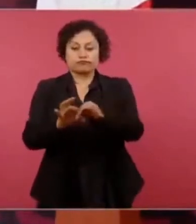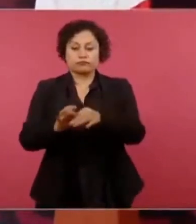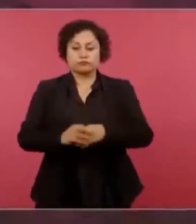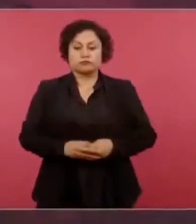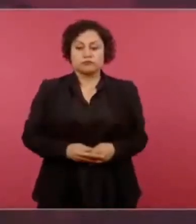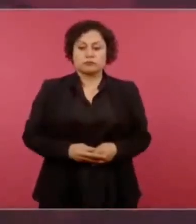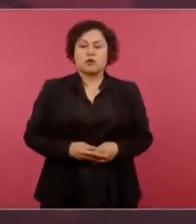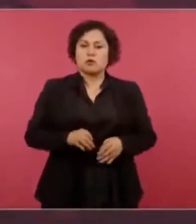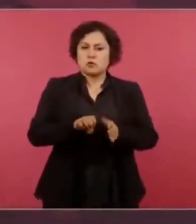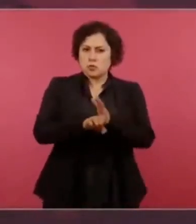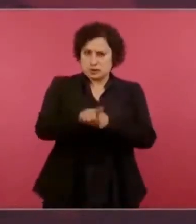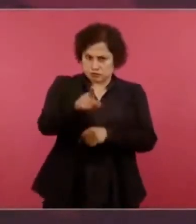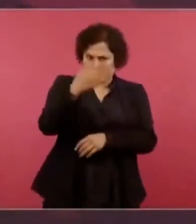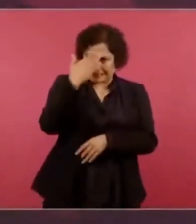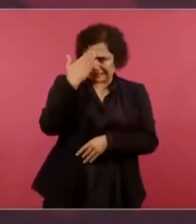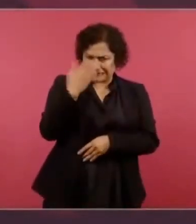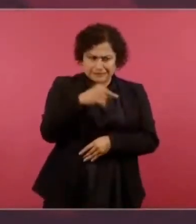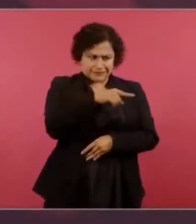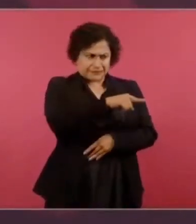acusarme?